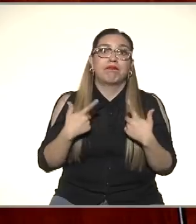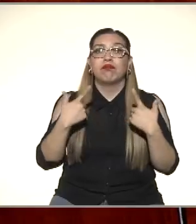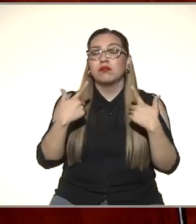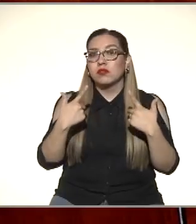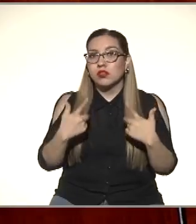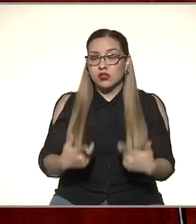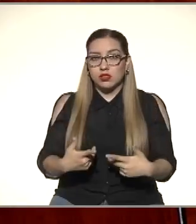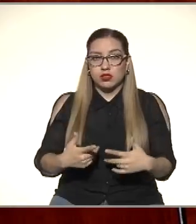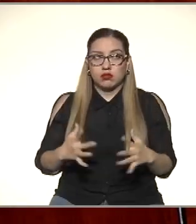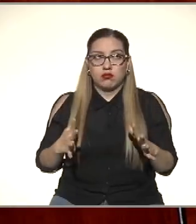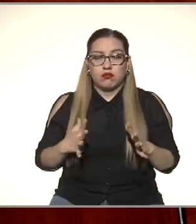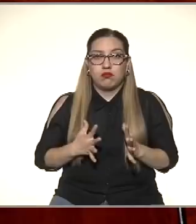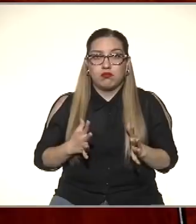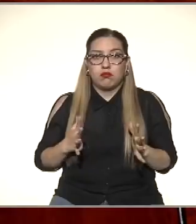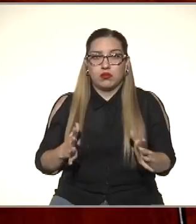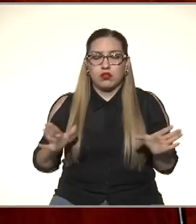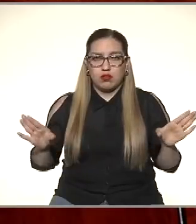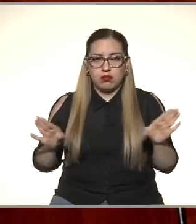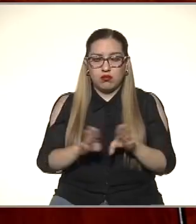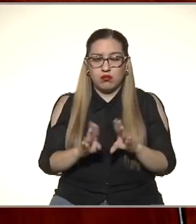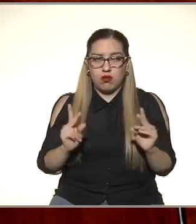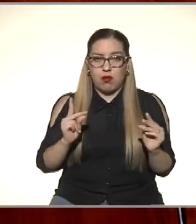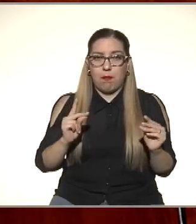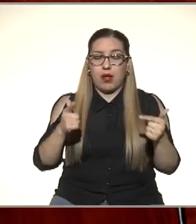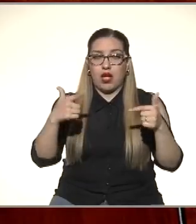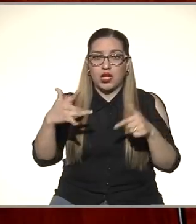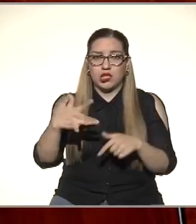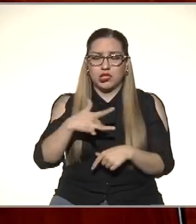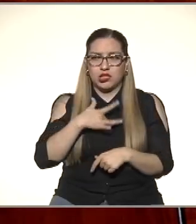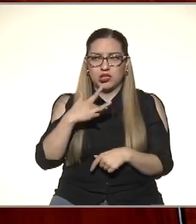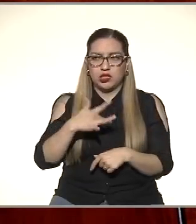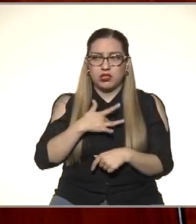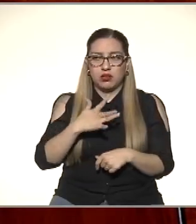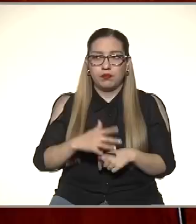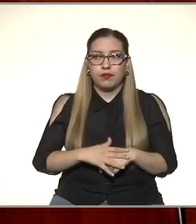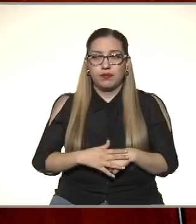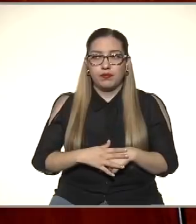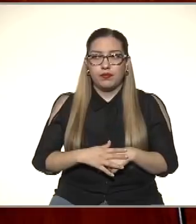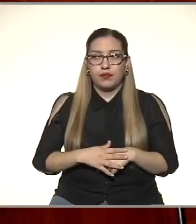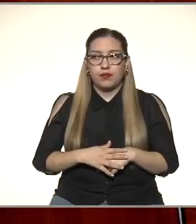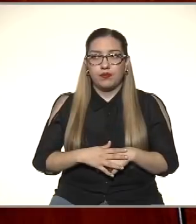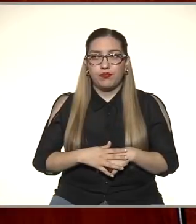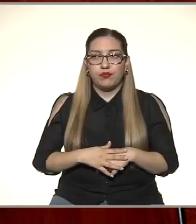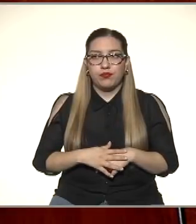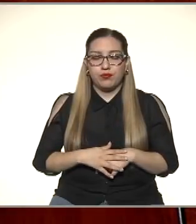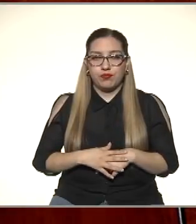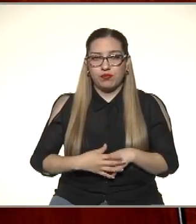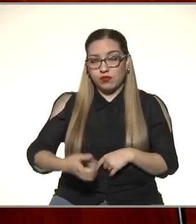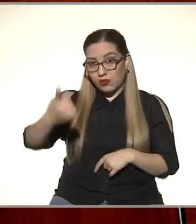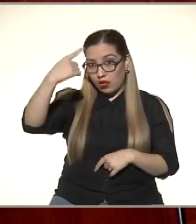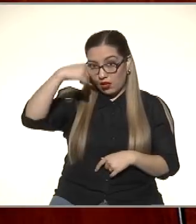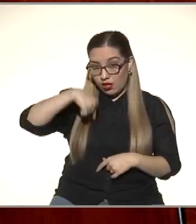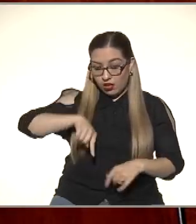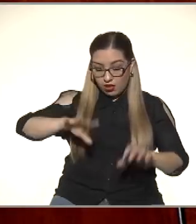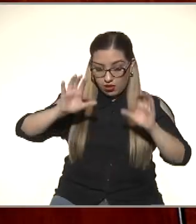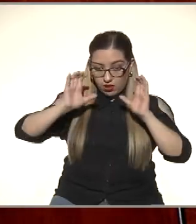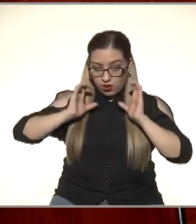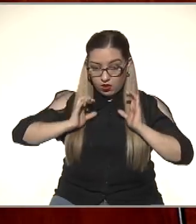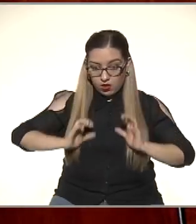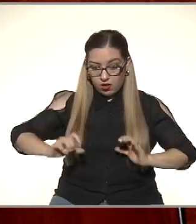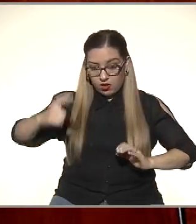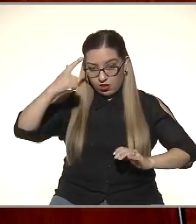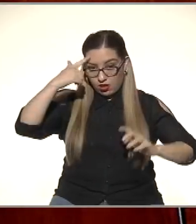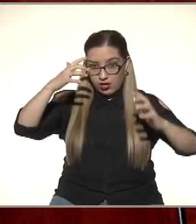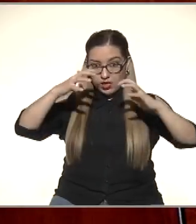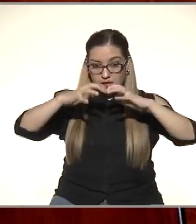shock. Y hay una primera reacción que tiene que ver con nuestro sistema, con nuestro cerebro reptil.